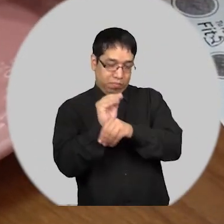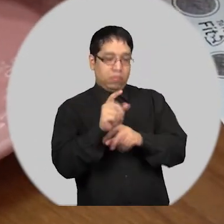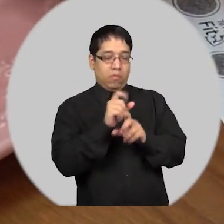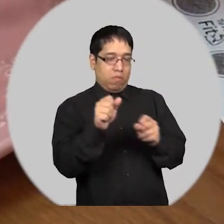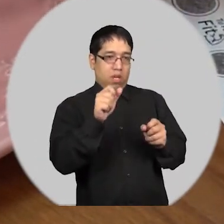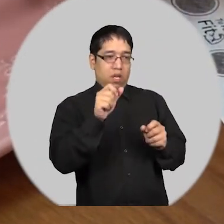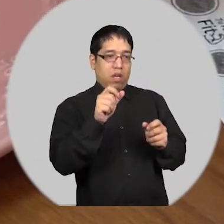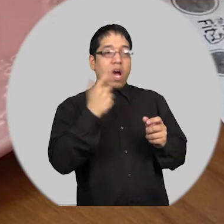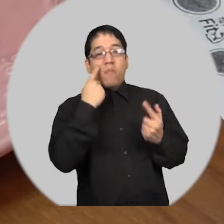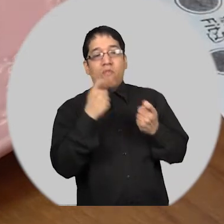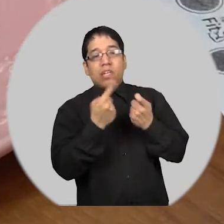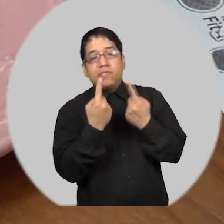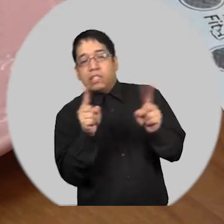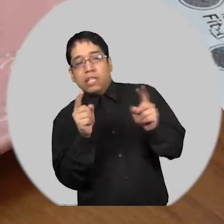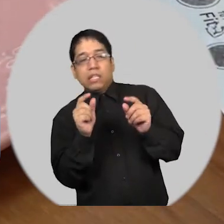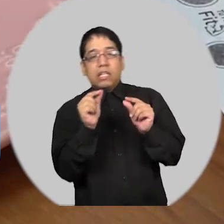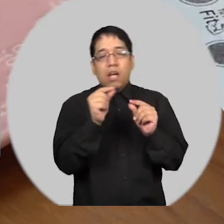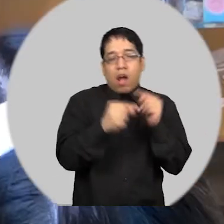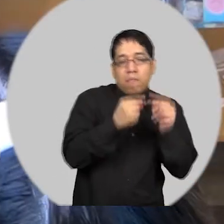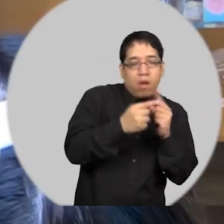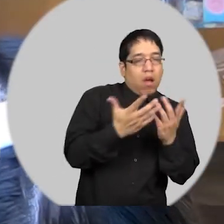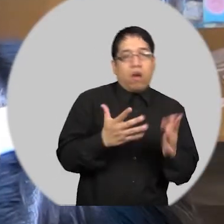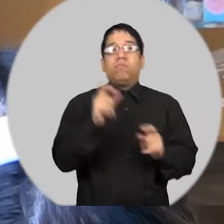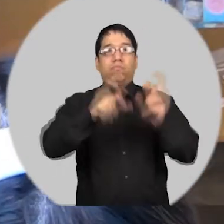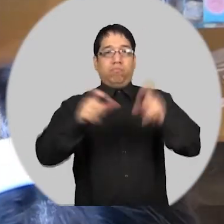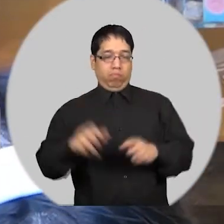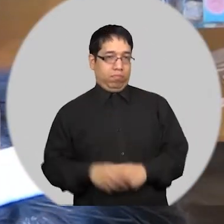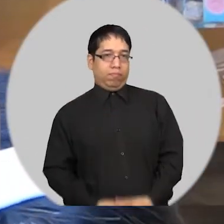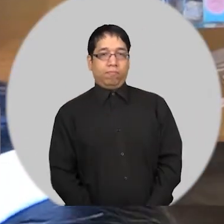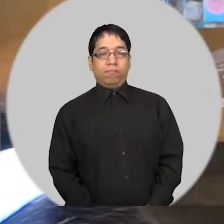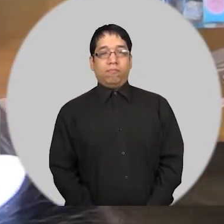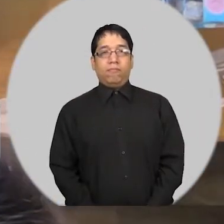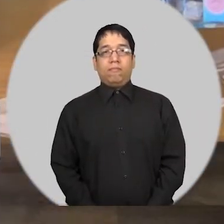dejando. Ahí vamos poniendo así.